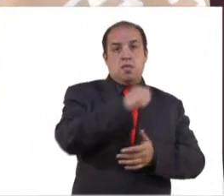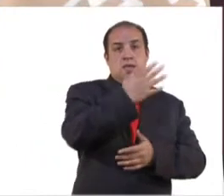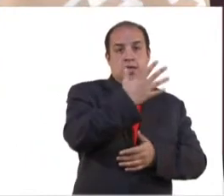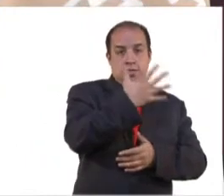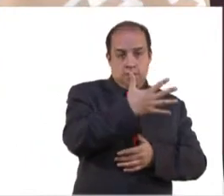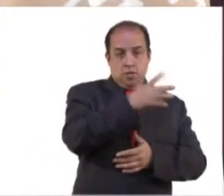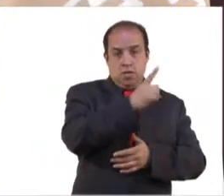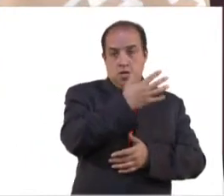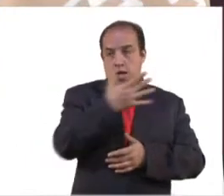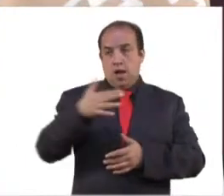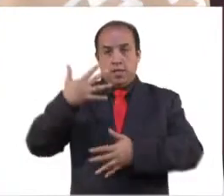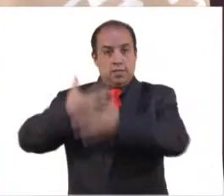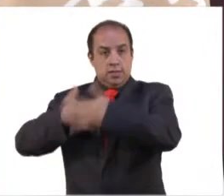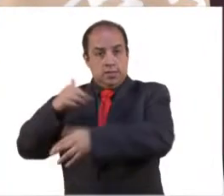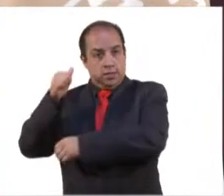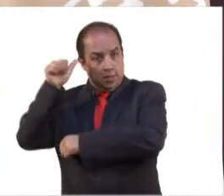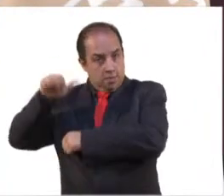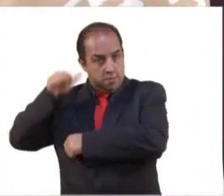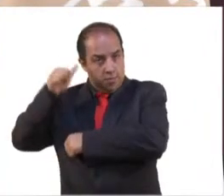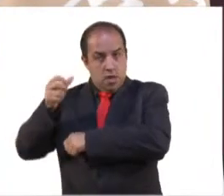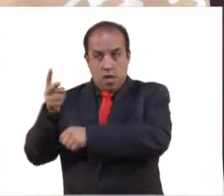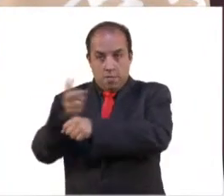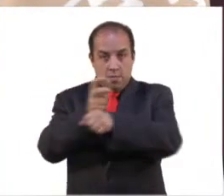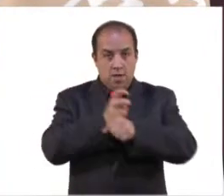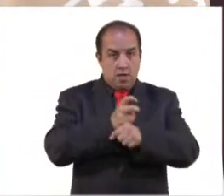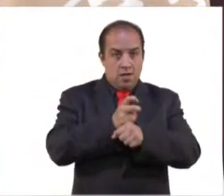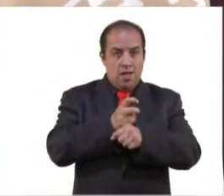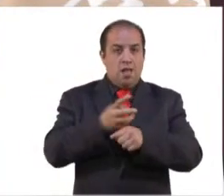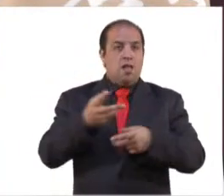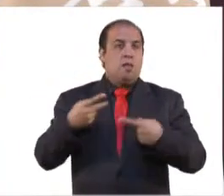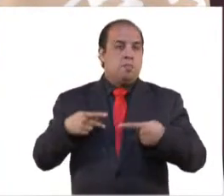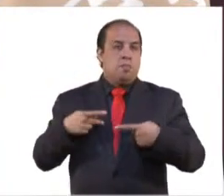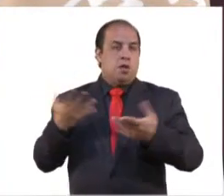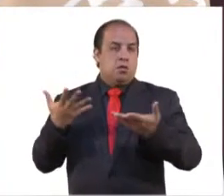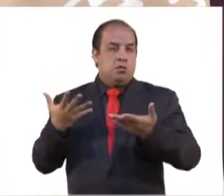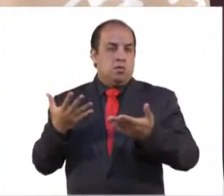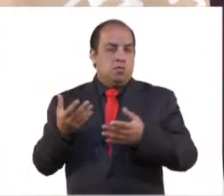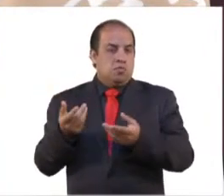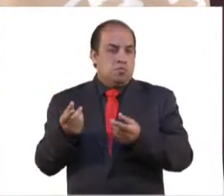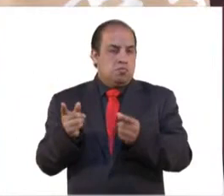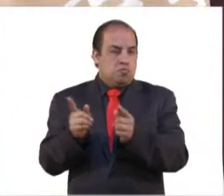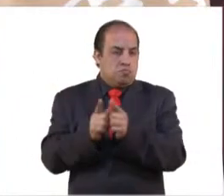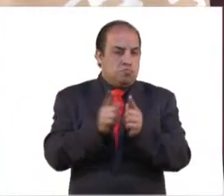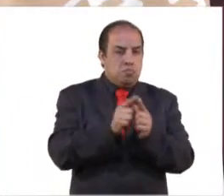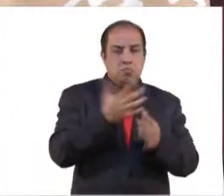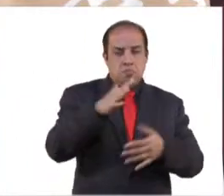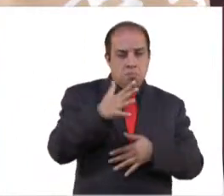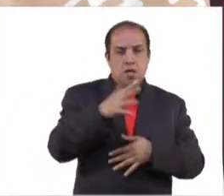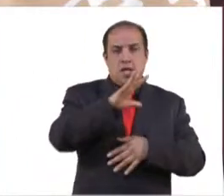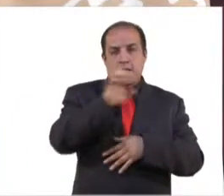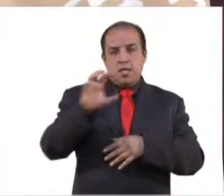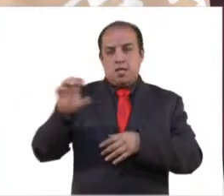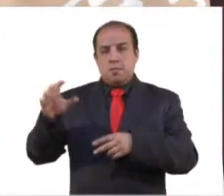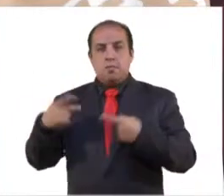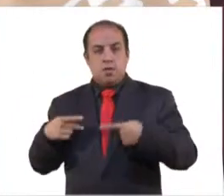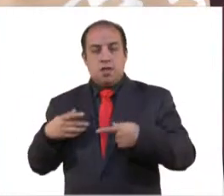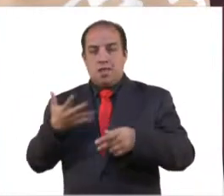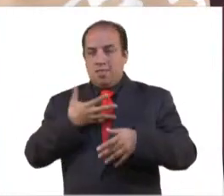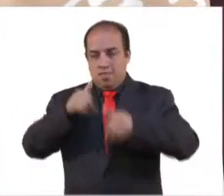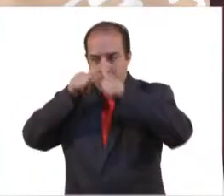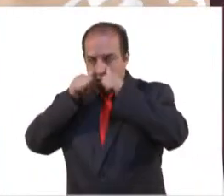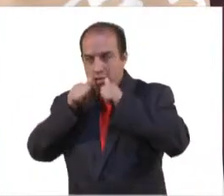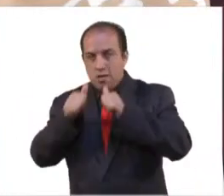para convocarlos en cantidades no muy grandes, máximo 500 derechohabientes para darles una buena